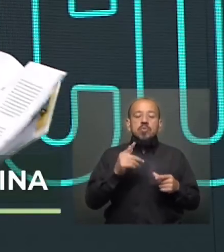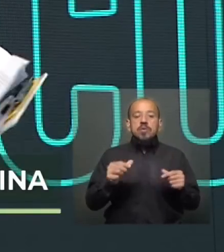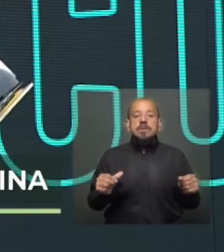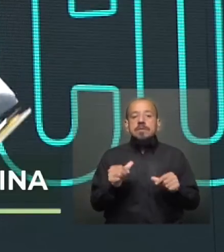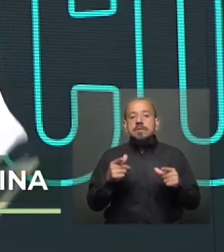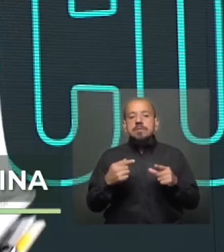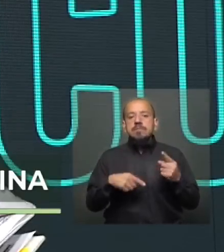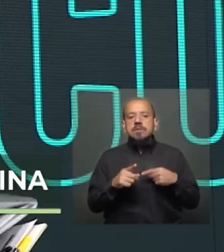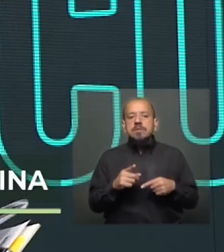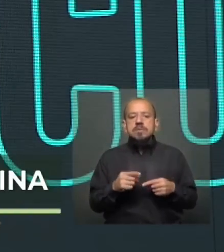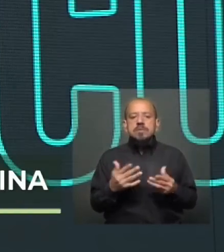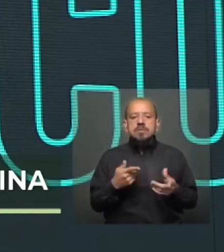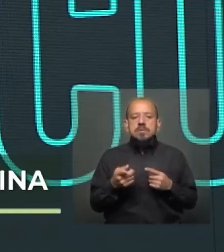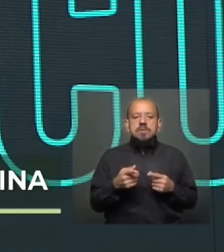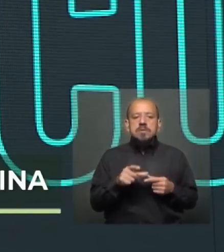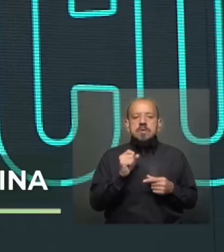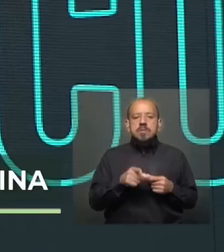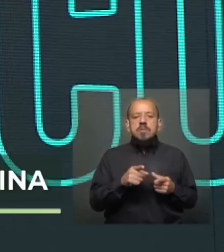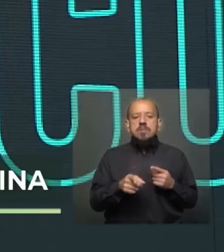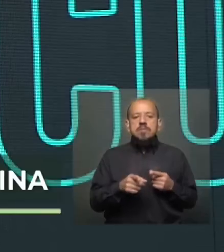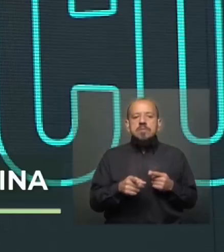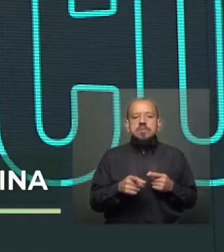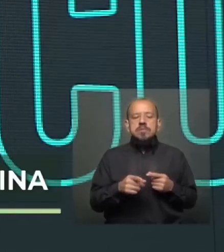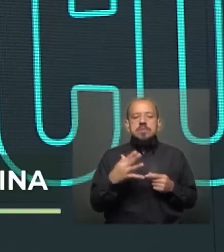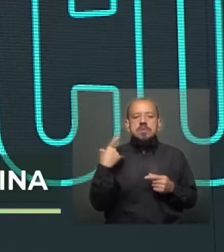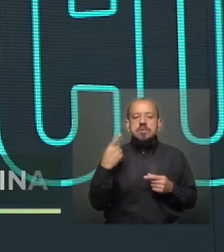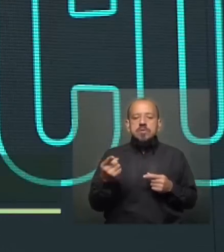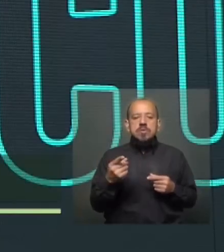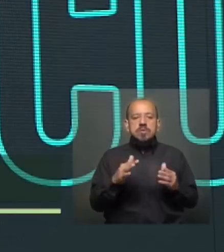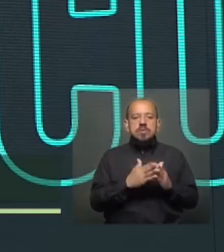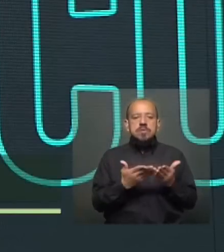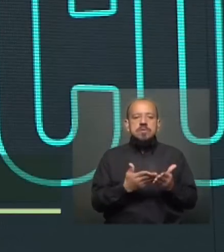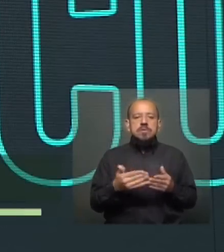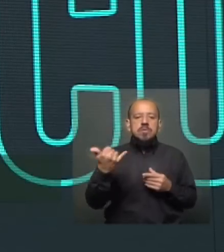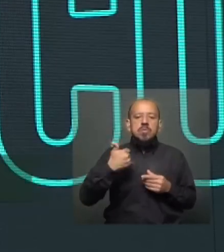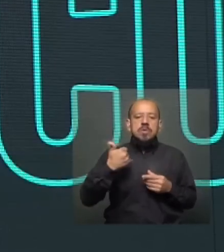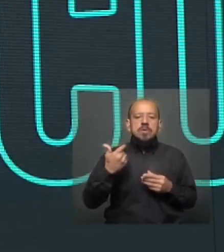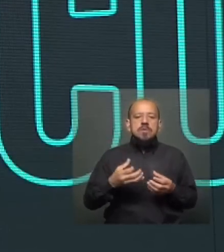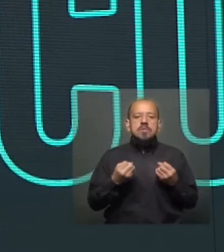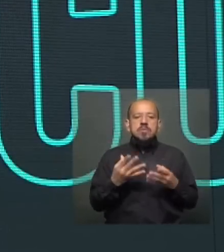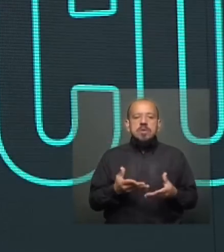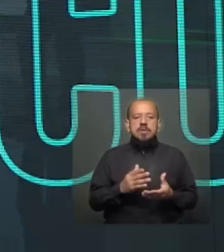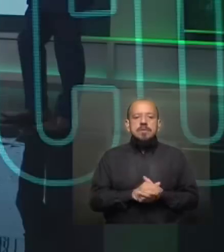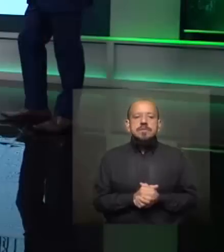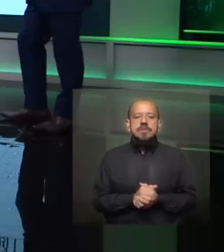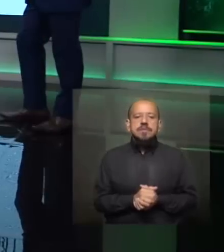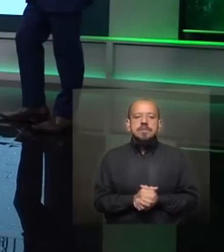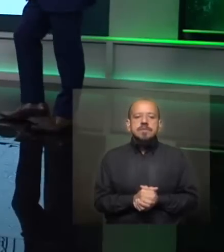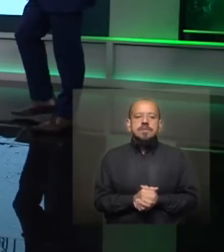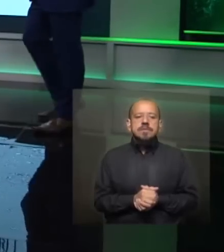Pero si te parece el propio bastón achugarri que es el director de la revista nos cuenta Por qué una revista literaria